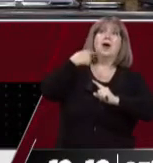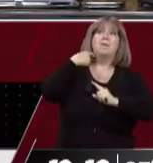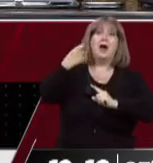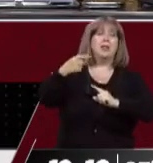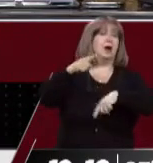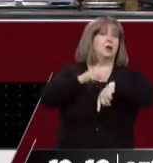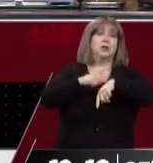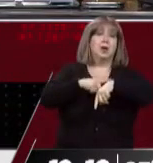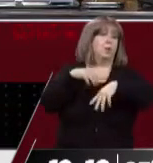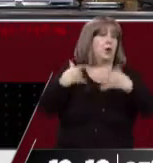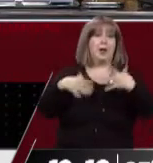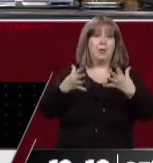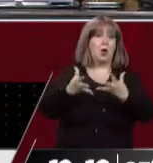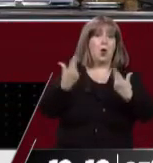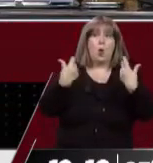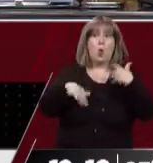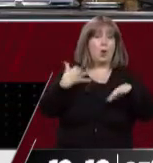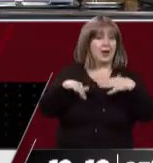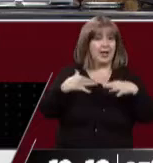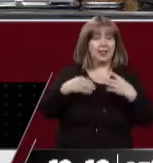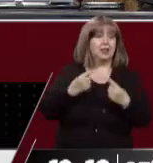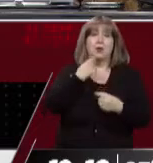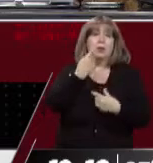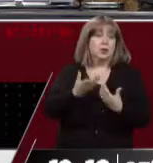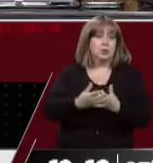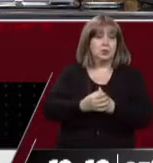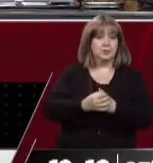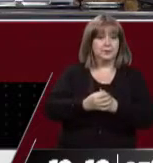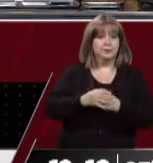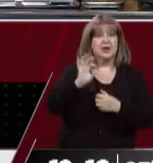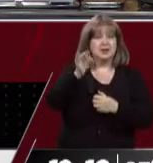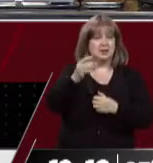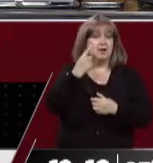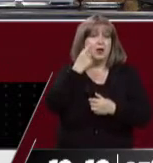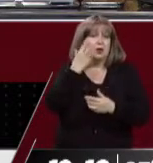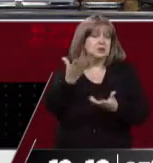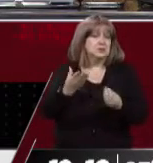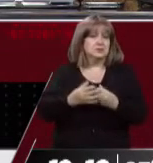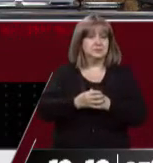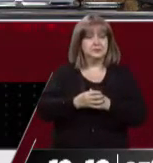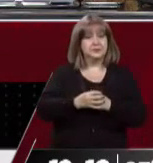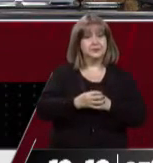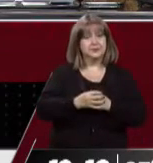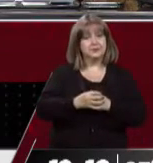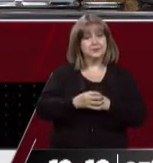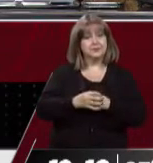con los tiempos también? Que eso también es mucha de las preguntas de las personas, ¿no? Para saber y conocer bien cuál es el panorama.